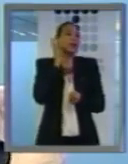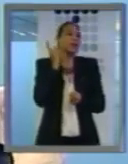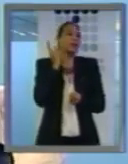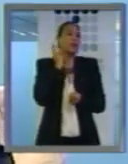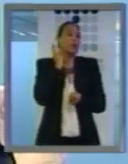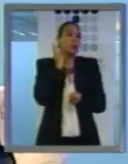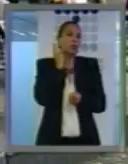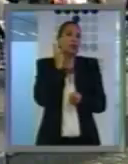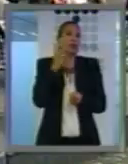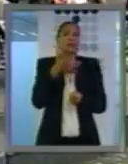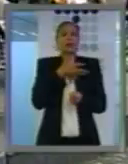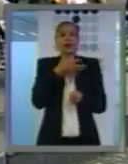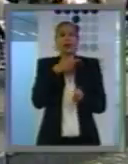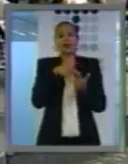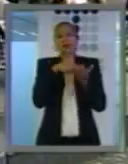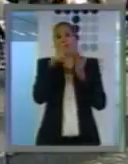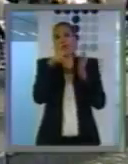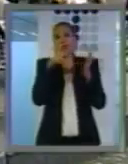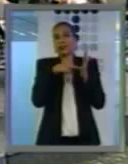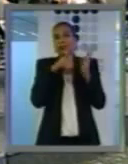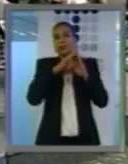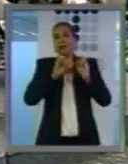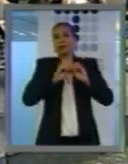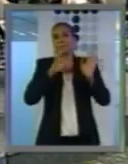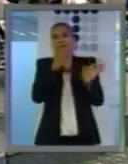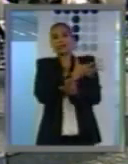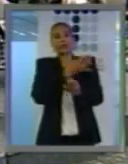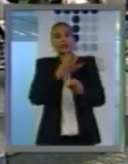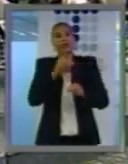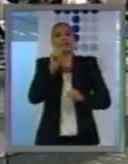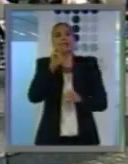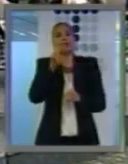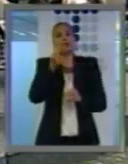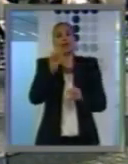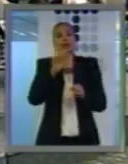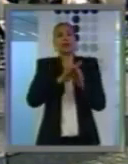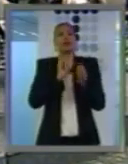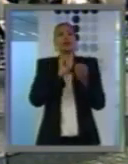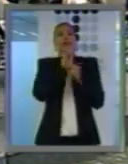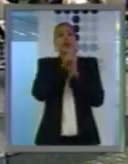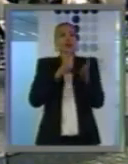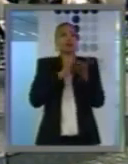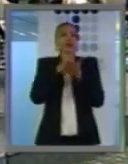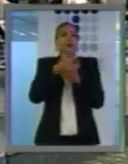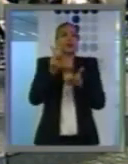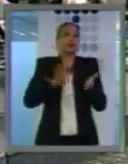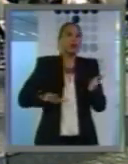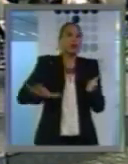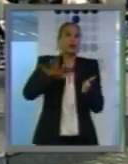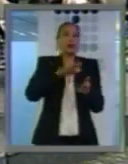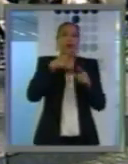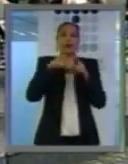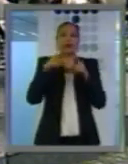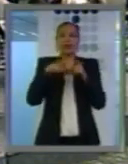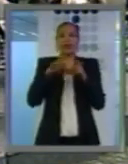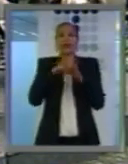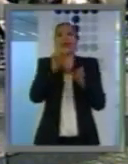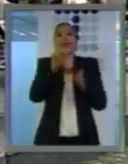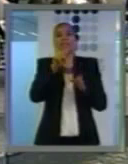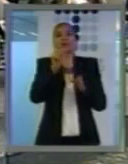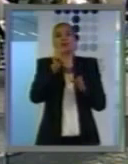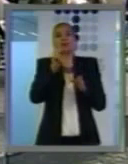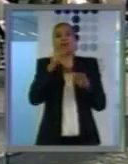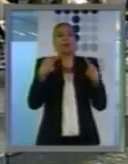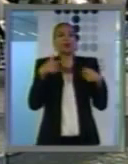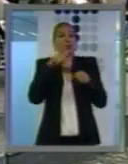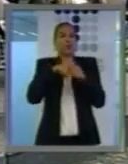Diputados tuvieran un reglamento de transparencia, acceso a la información pública y protección de datos personales, acorde con lo que ya se aprobó